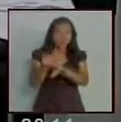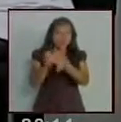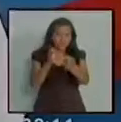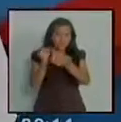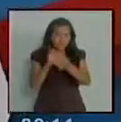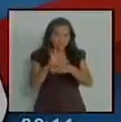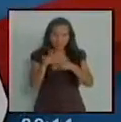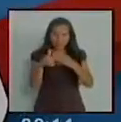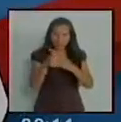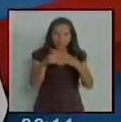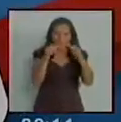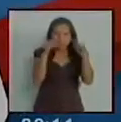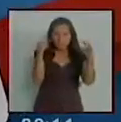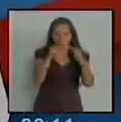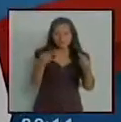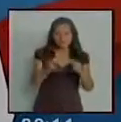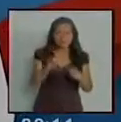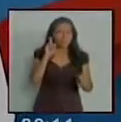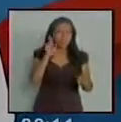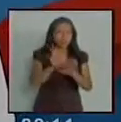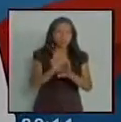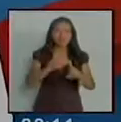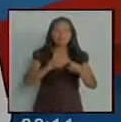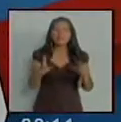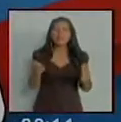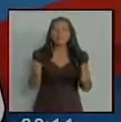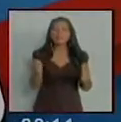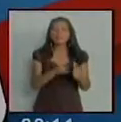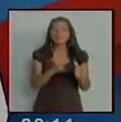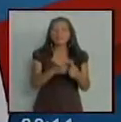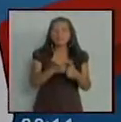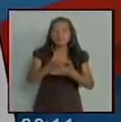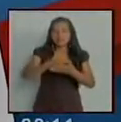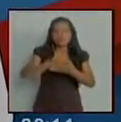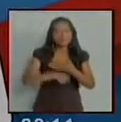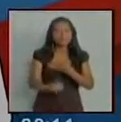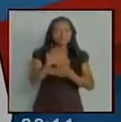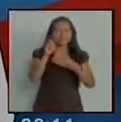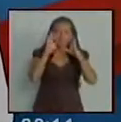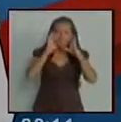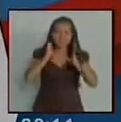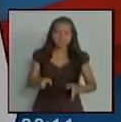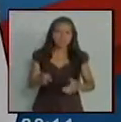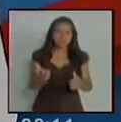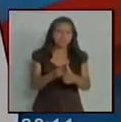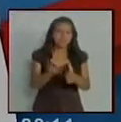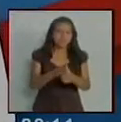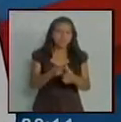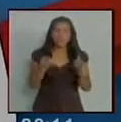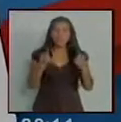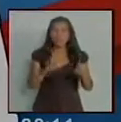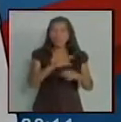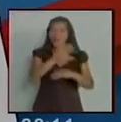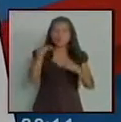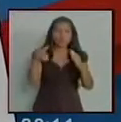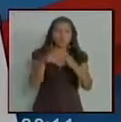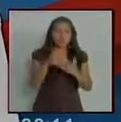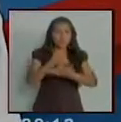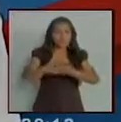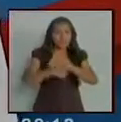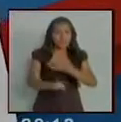¿no? O sea, tenemos que ver desde el nacimiento, ¿ya? La audición, nosotros nacemos con una